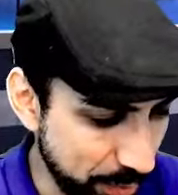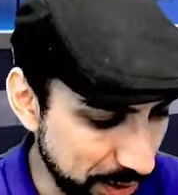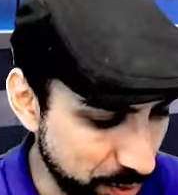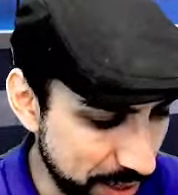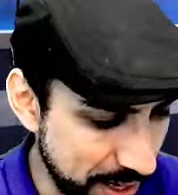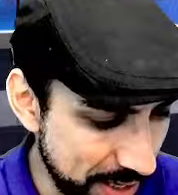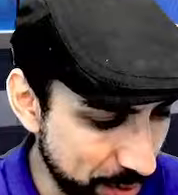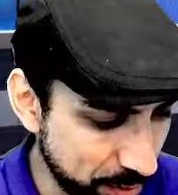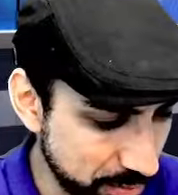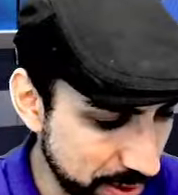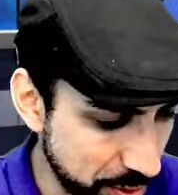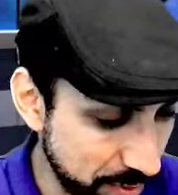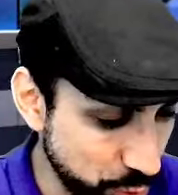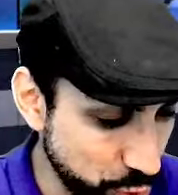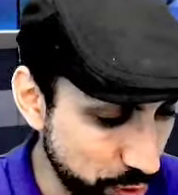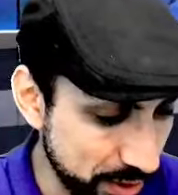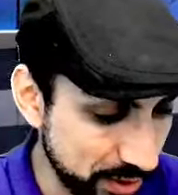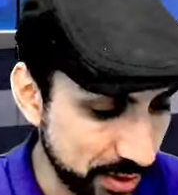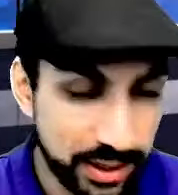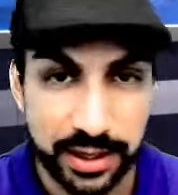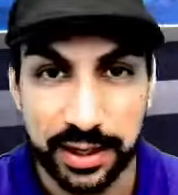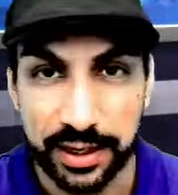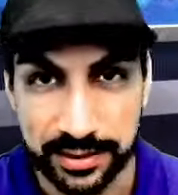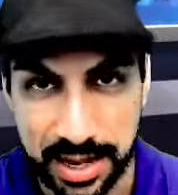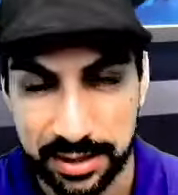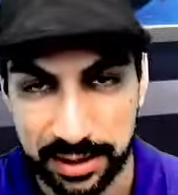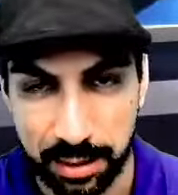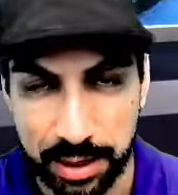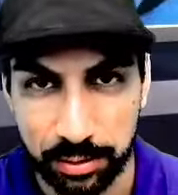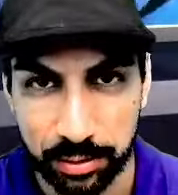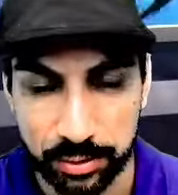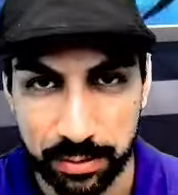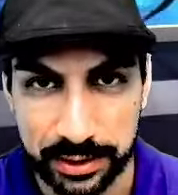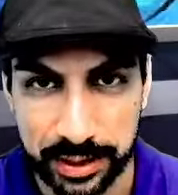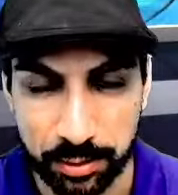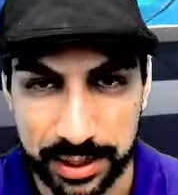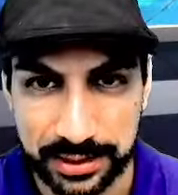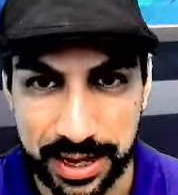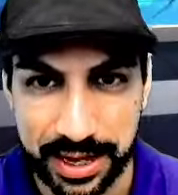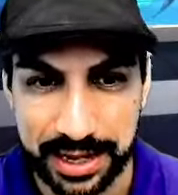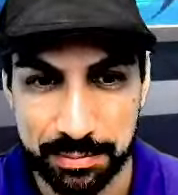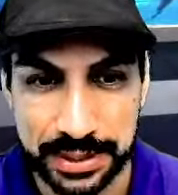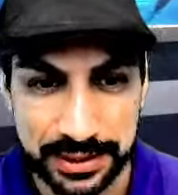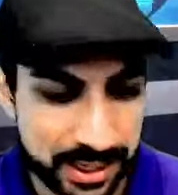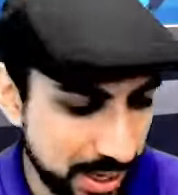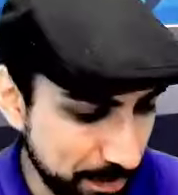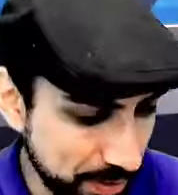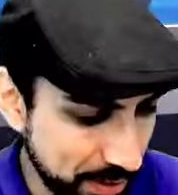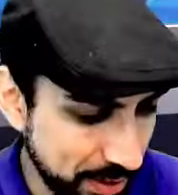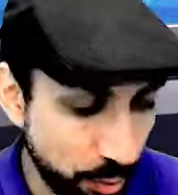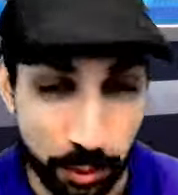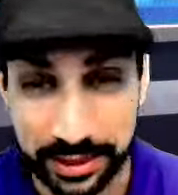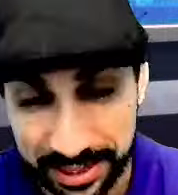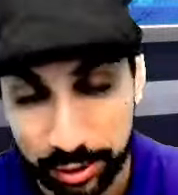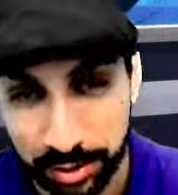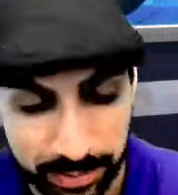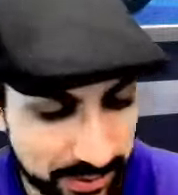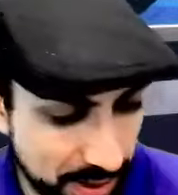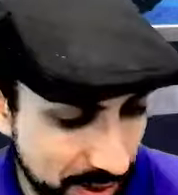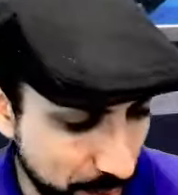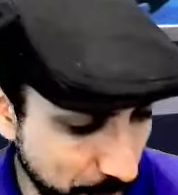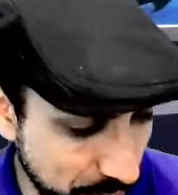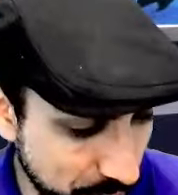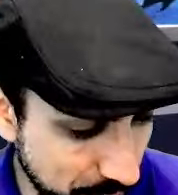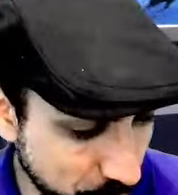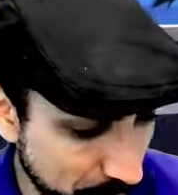a López Dóriga y a otros medios machuchones que están de la mano justamente con esta embestida o intento de